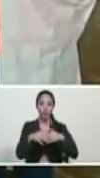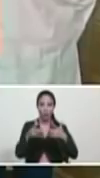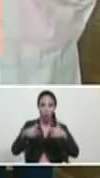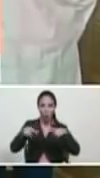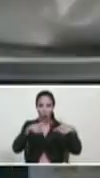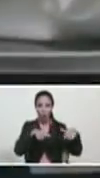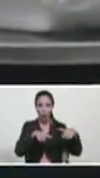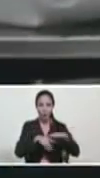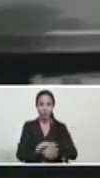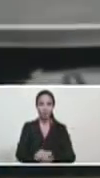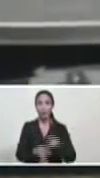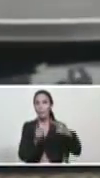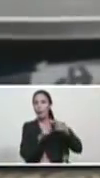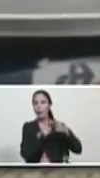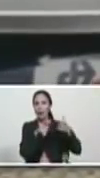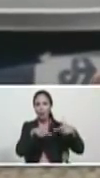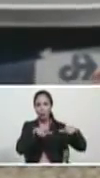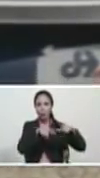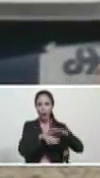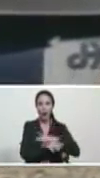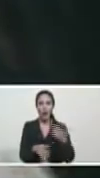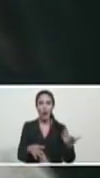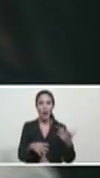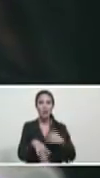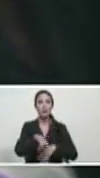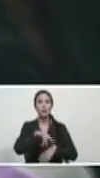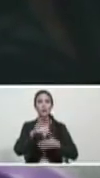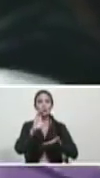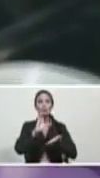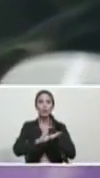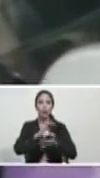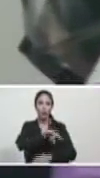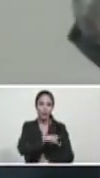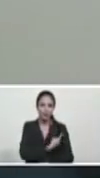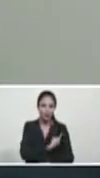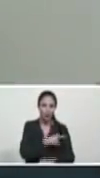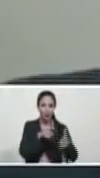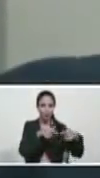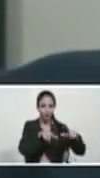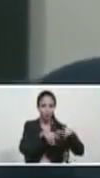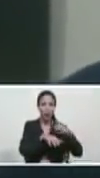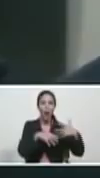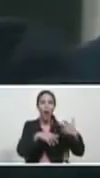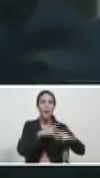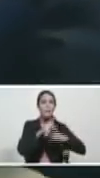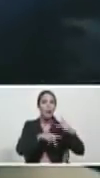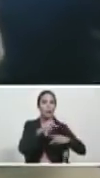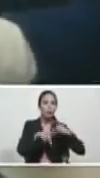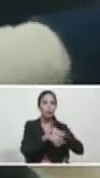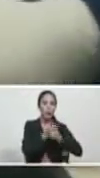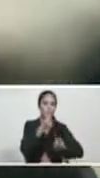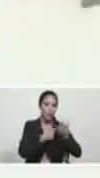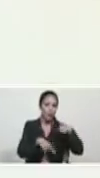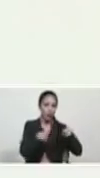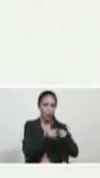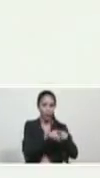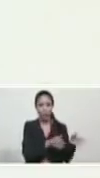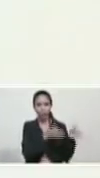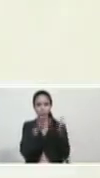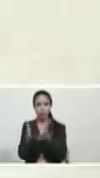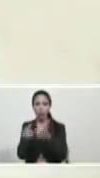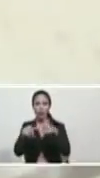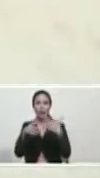se encuentra en las instalaciones de la ciudad universitaria y está dedicada a la producción de medicamentos biológicos. Pero acá nos tocó